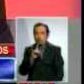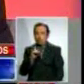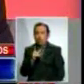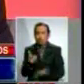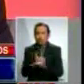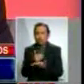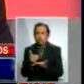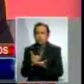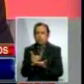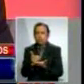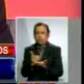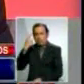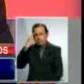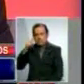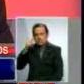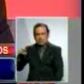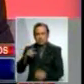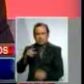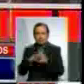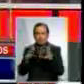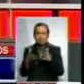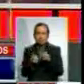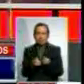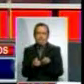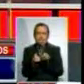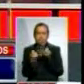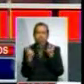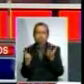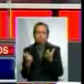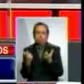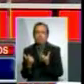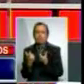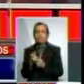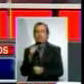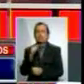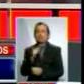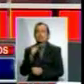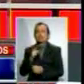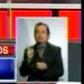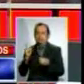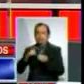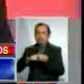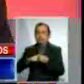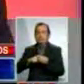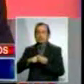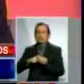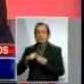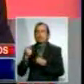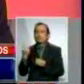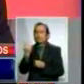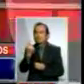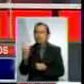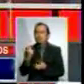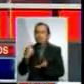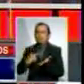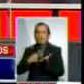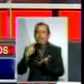eso que la gente pensaba que era un mito que ganaron tanto que lo que ganaba por afiliado era mil pesos